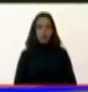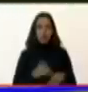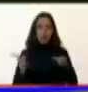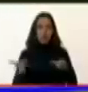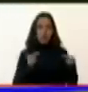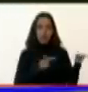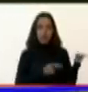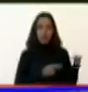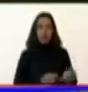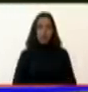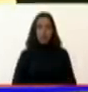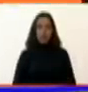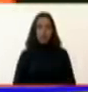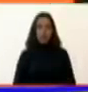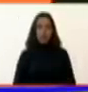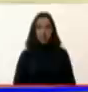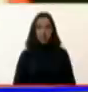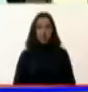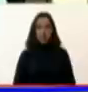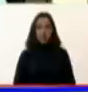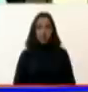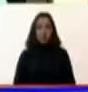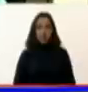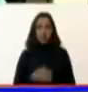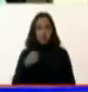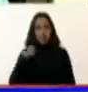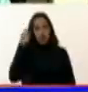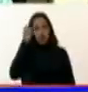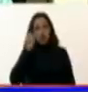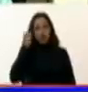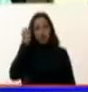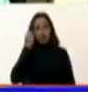Invitamos. A mí se me ocurre, Ramonet,